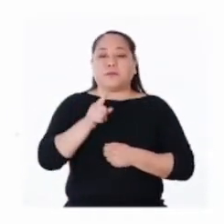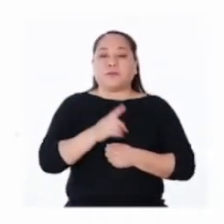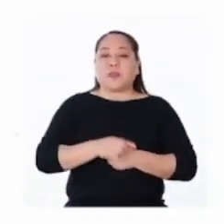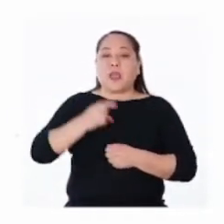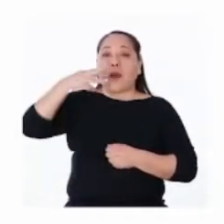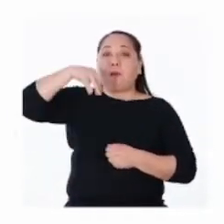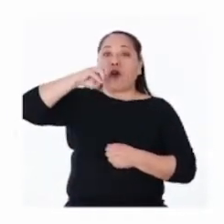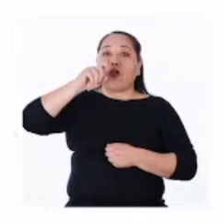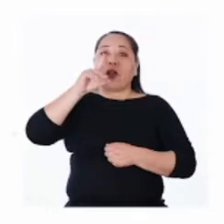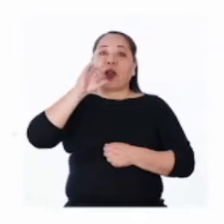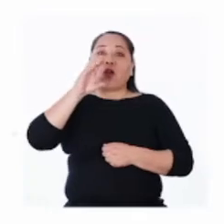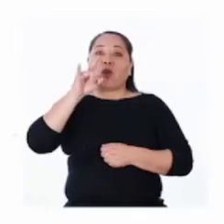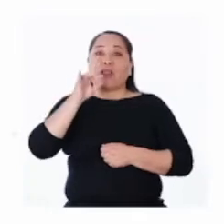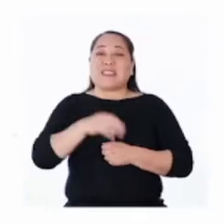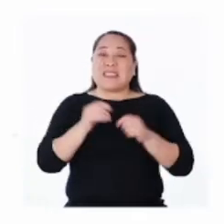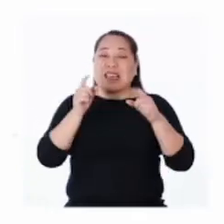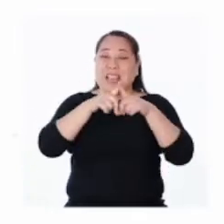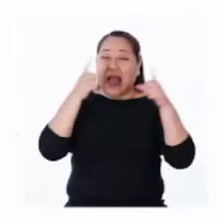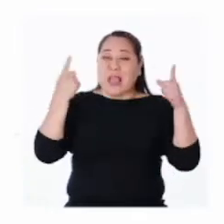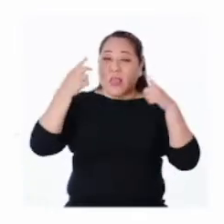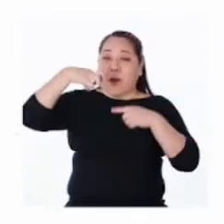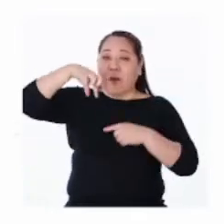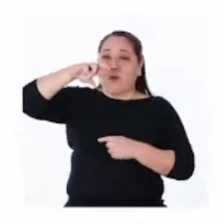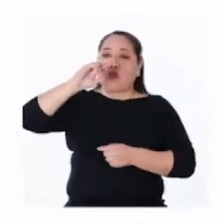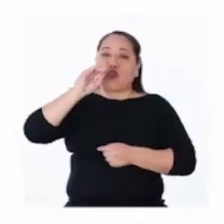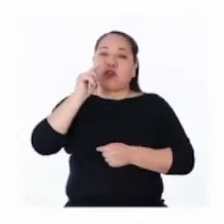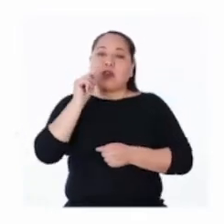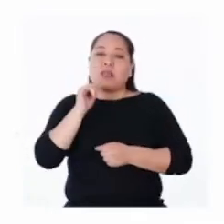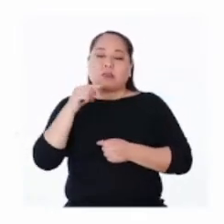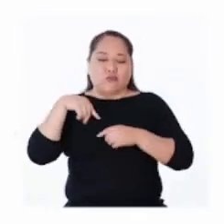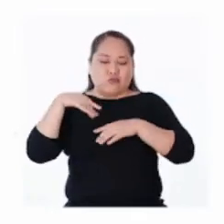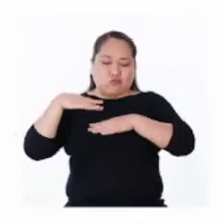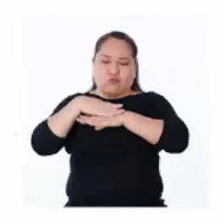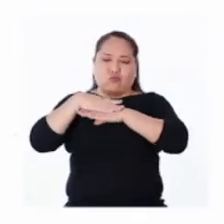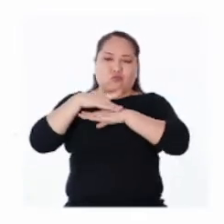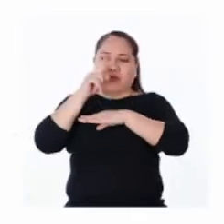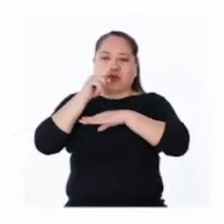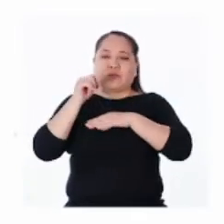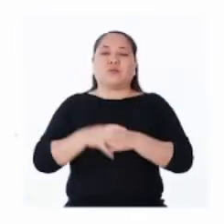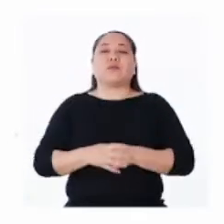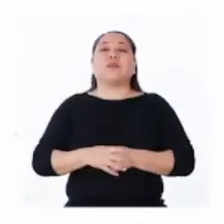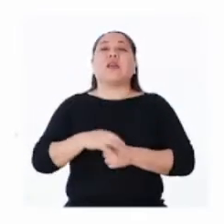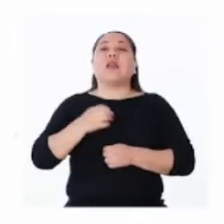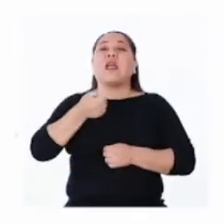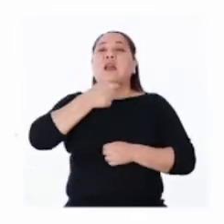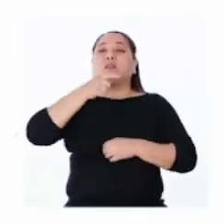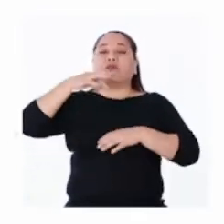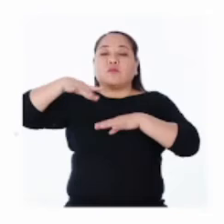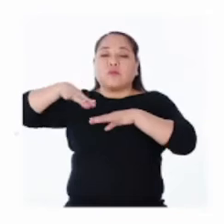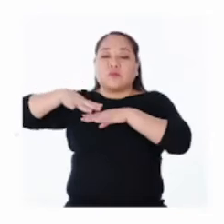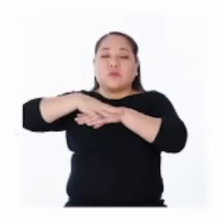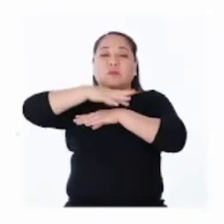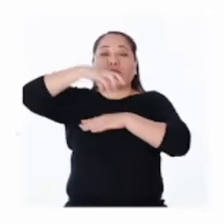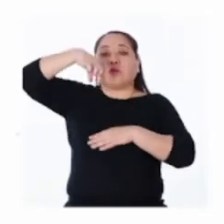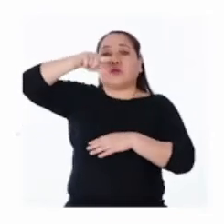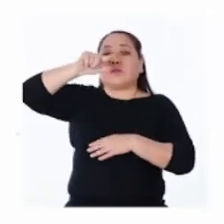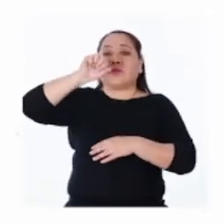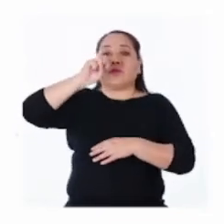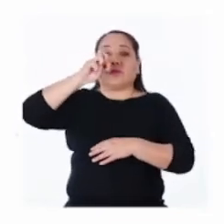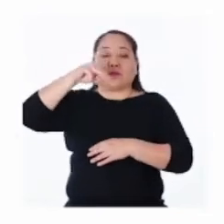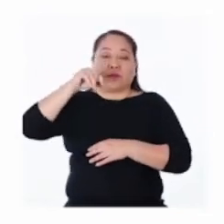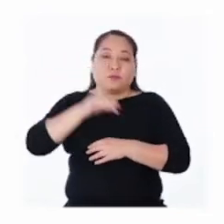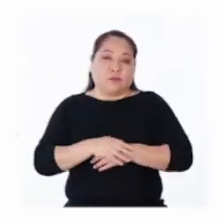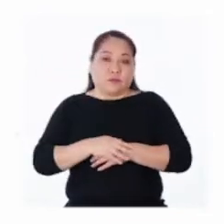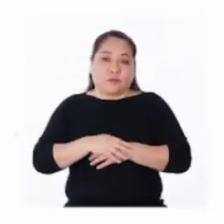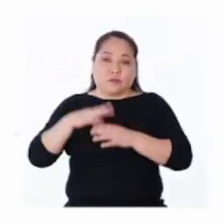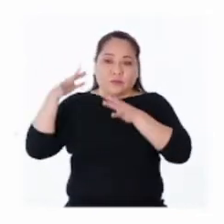Salvo las moléculas grandes de proteínas que no pueden pasar a través de la pared capilar. El líquido que proviene del plasma sanguíneo